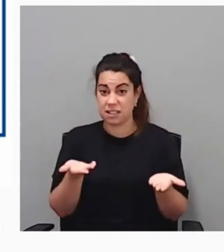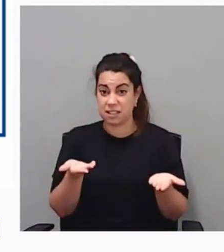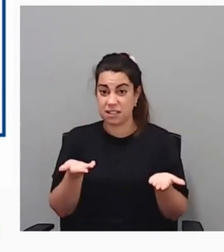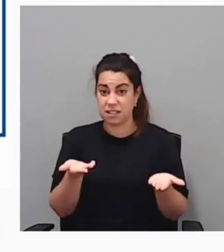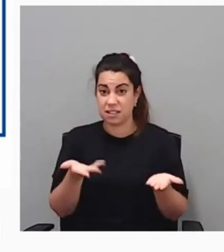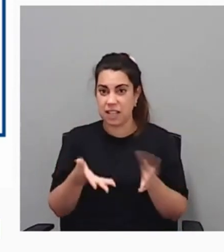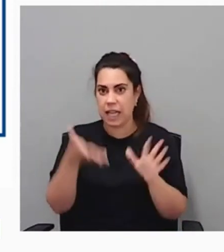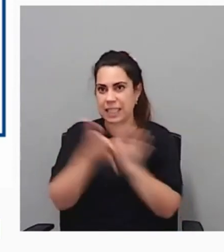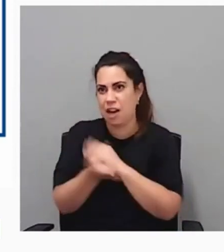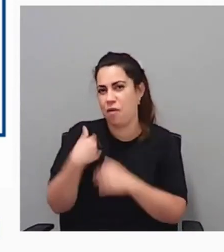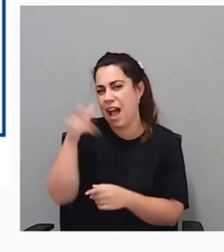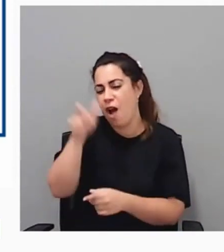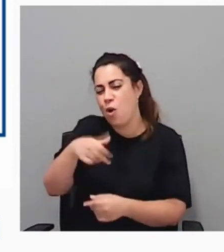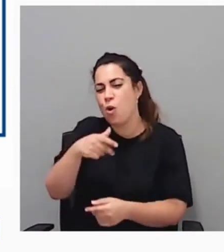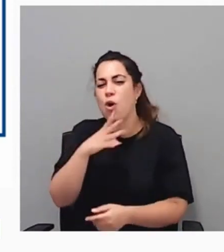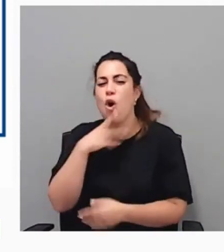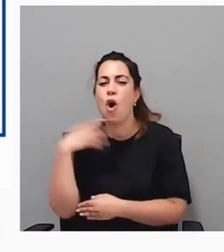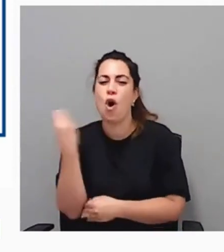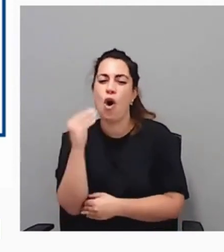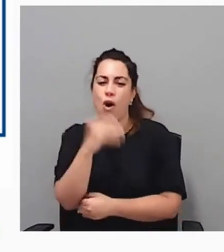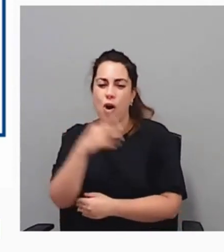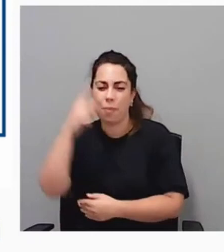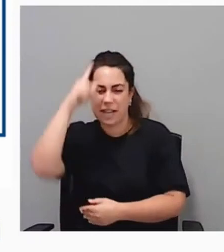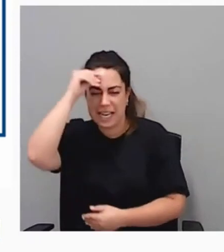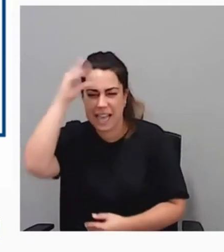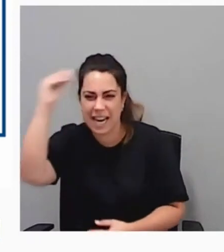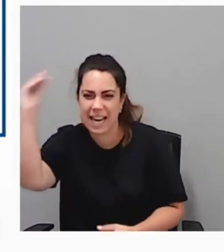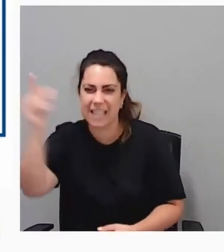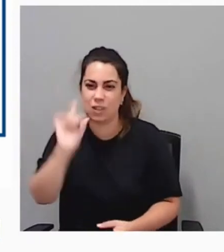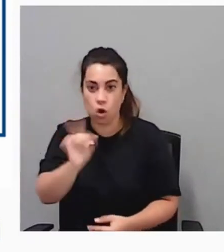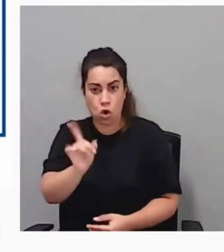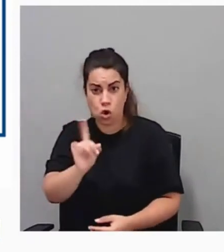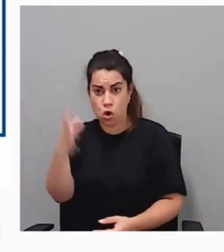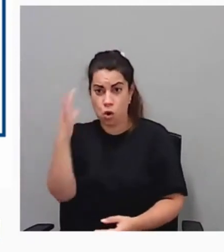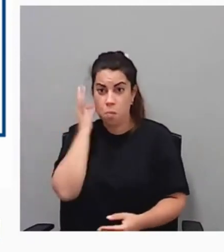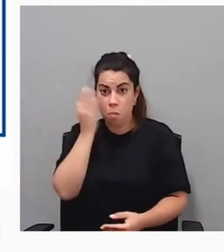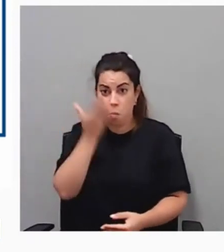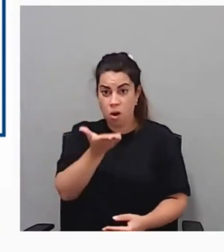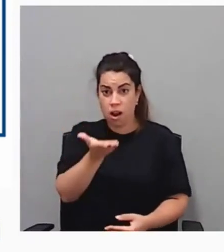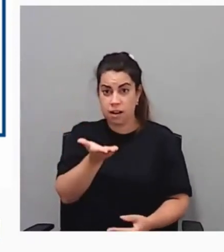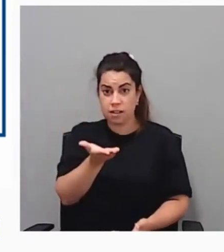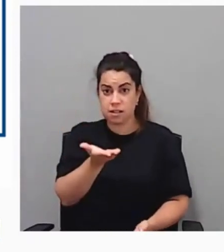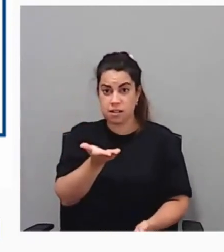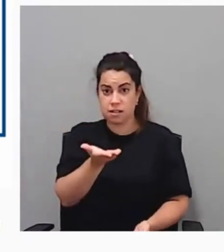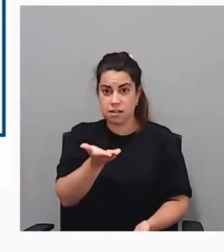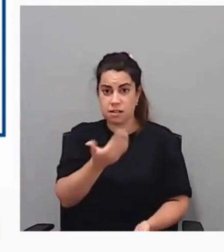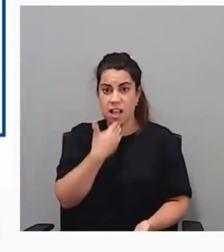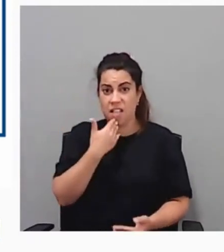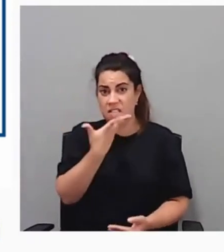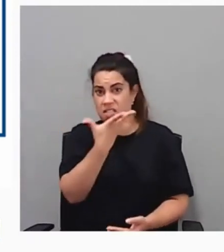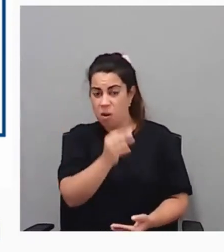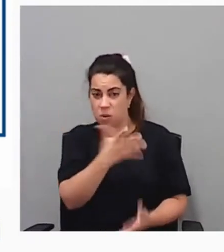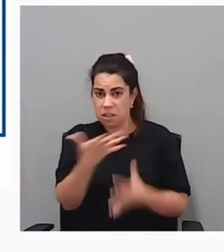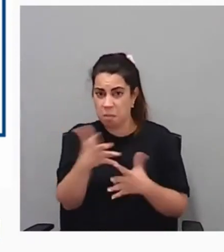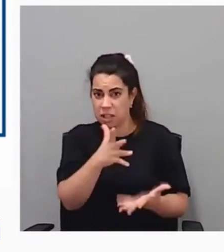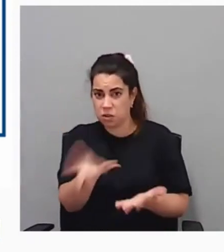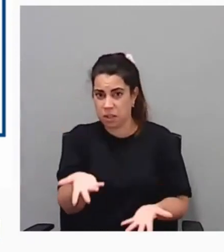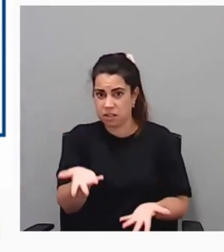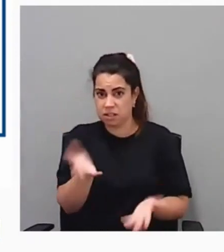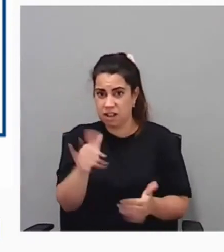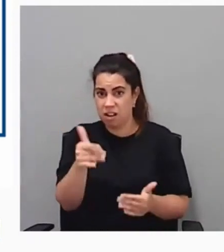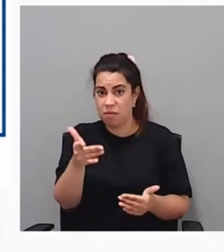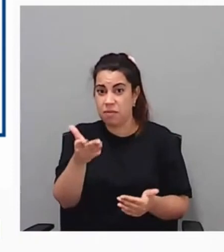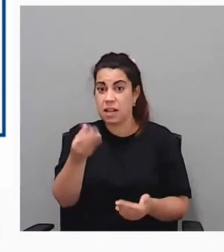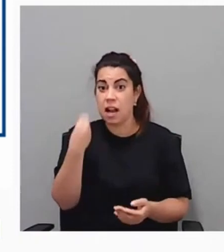chico listo en camiseta. Son innovaciones de mujeres que se han opuesto en muchos casos al sistema tradicional